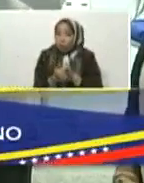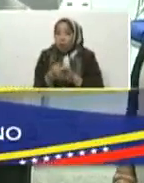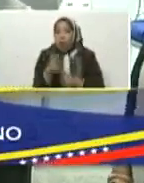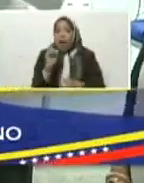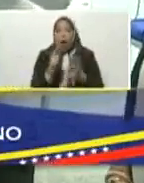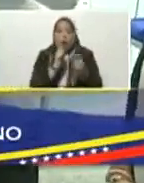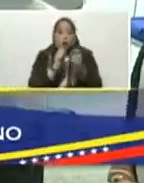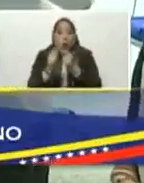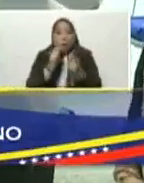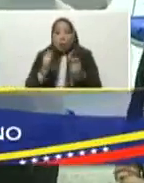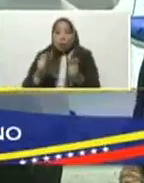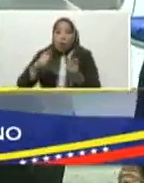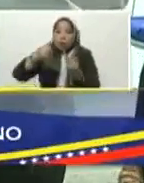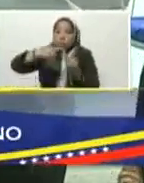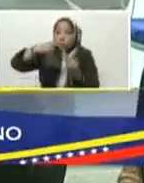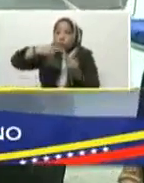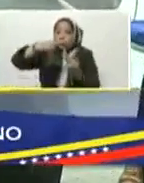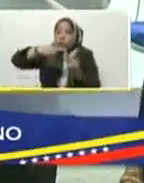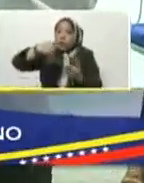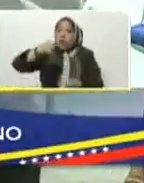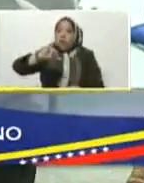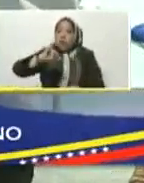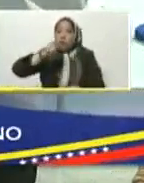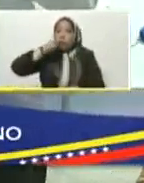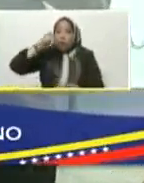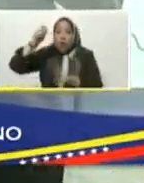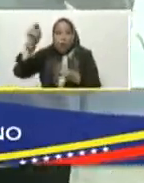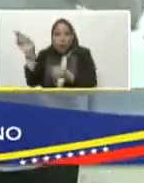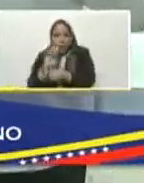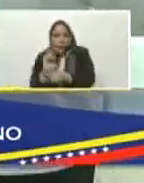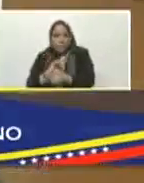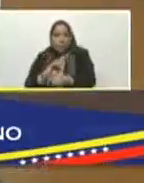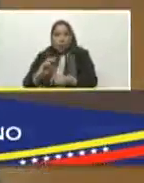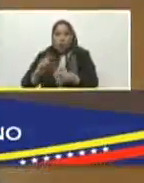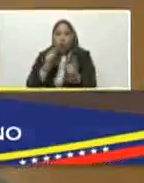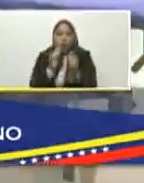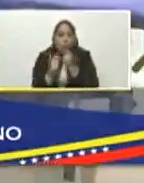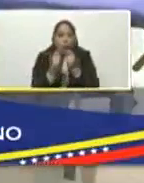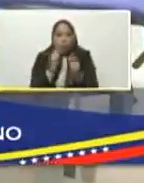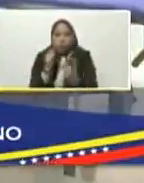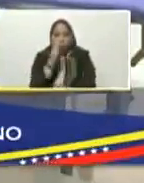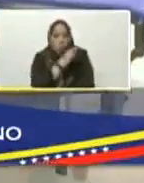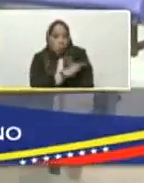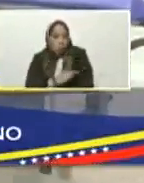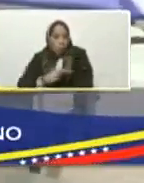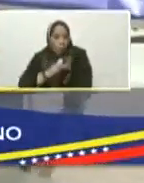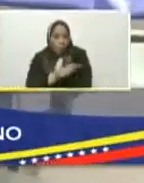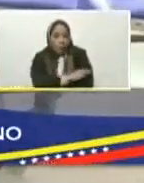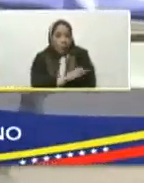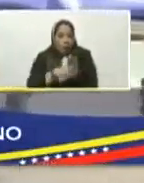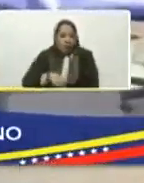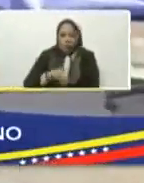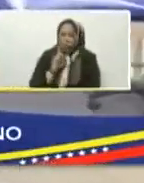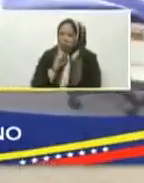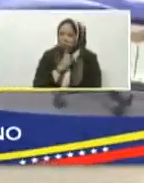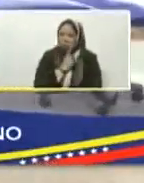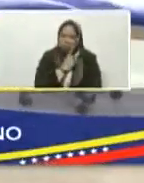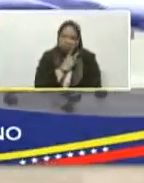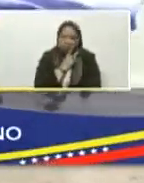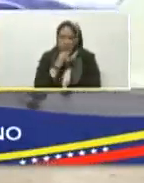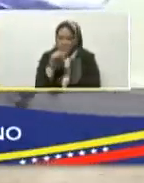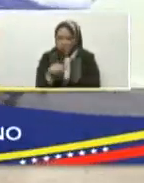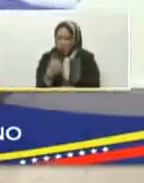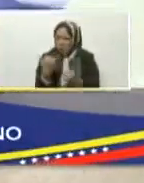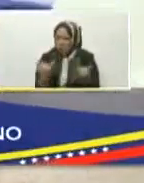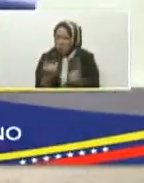muy buenos. Y en estos días hicieron un reportaje relámpago. En un hospital, no voy a decir el nombre ahorita. Ponerlo.